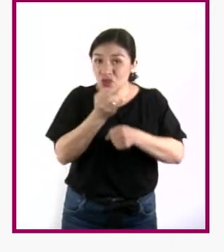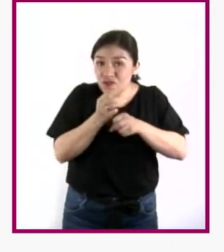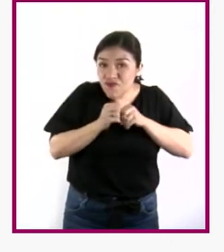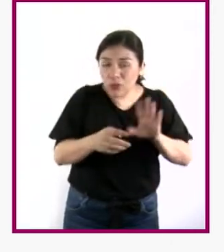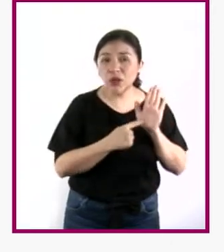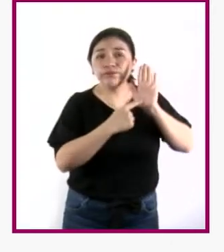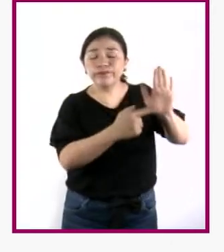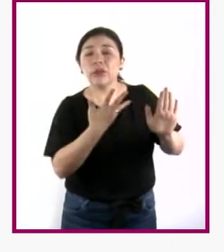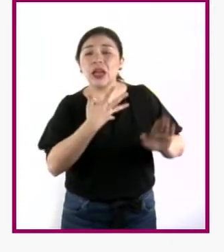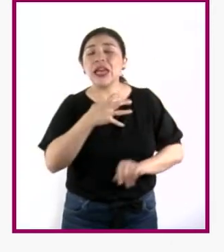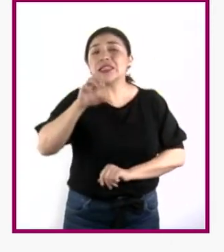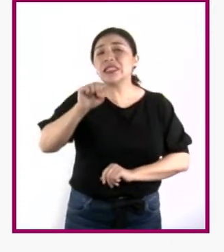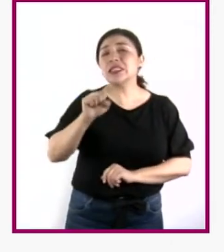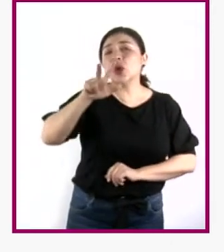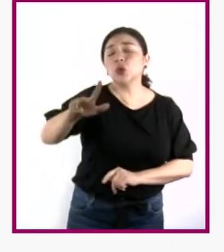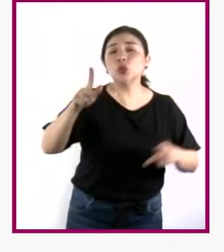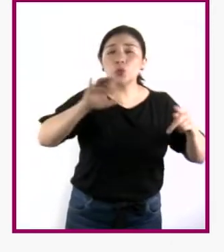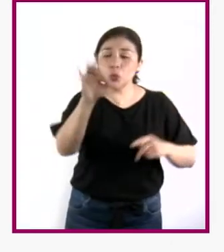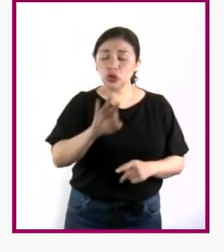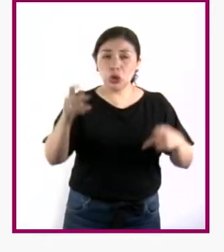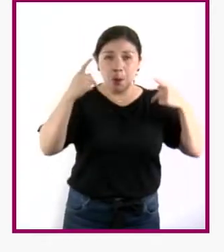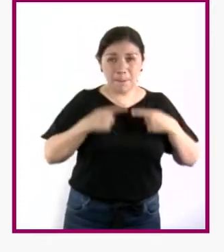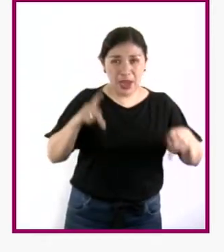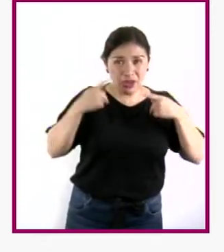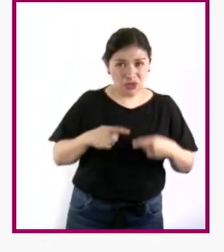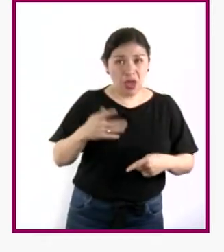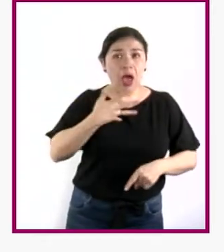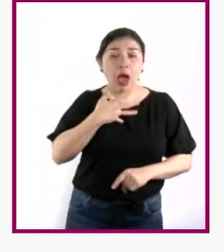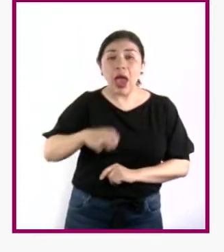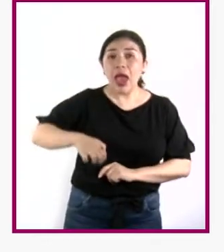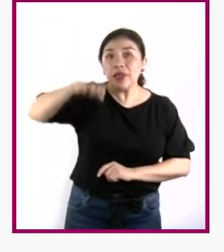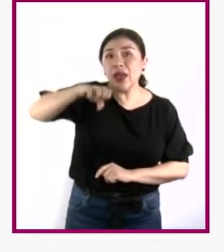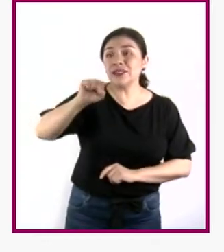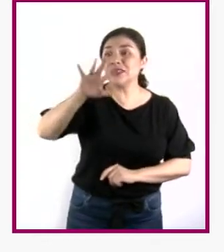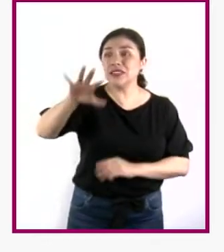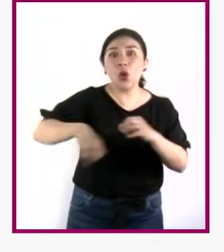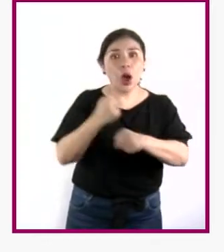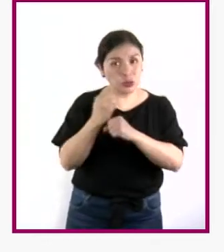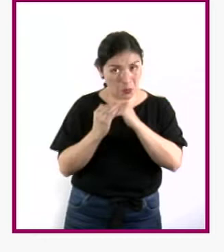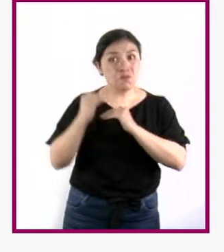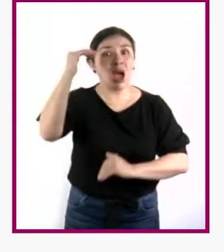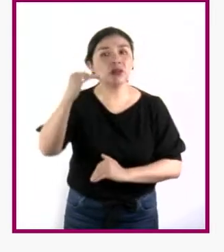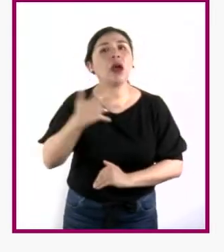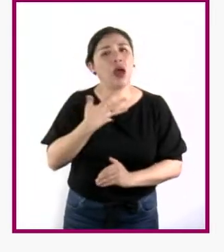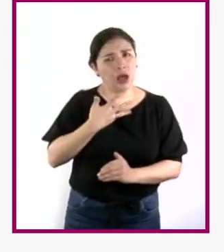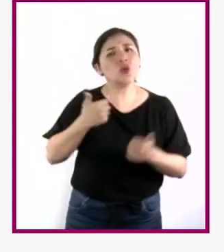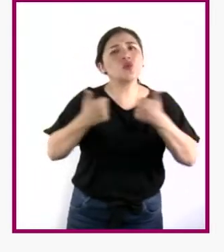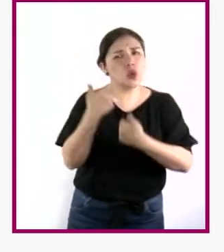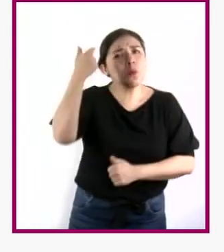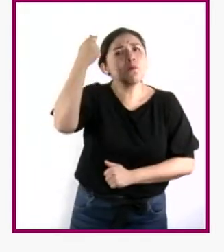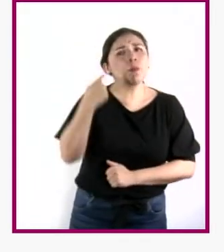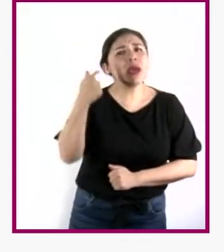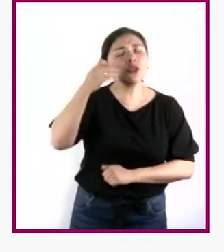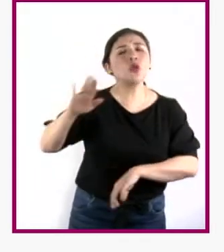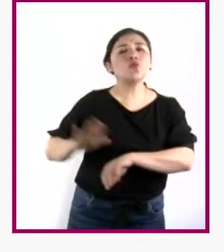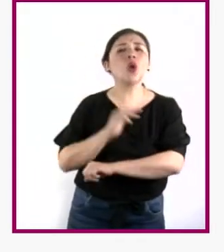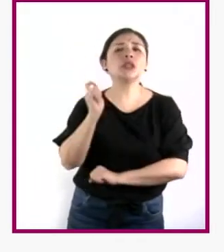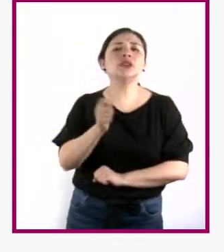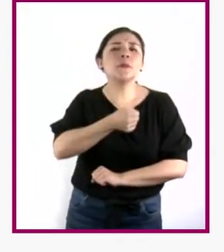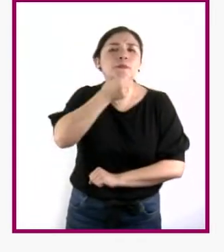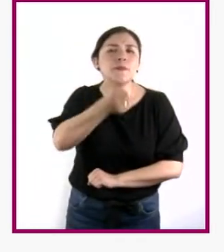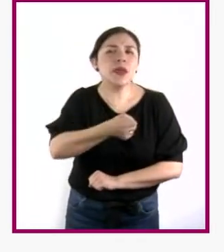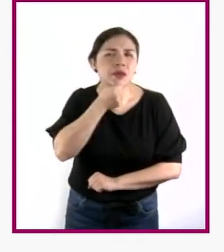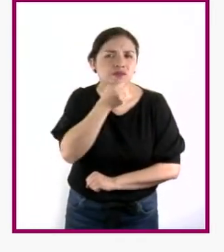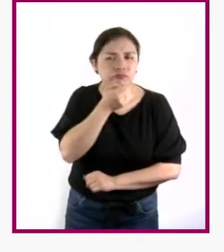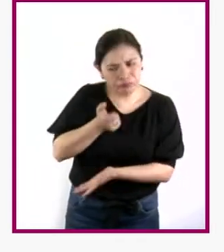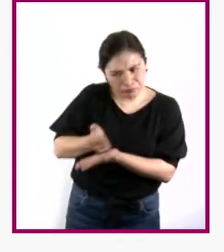que el 68% de las personas que superan la edad de jubilación perciben una pensión por vejez. Esto